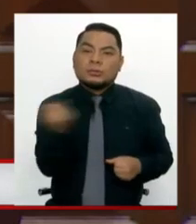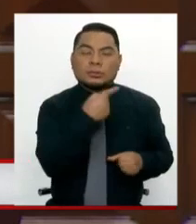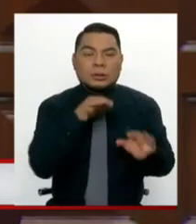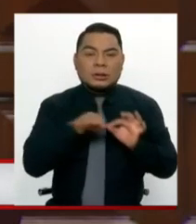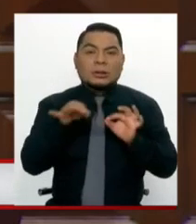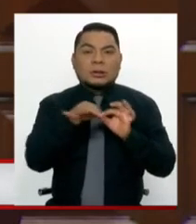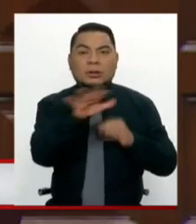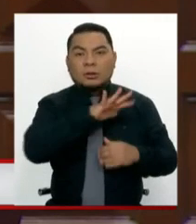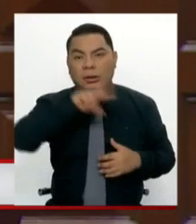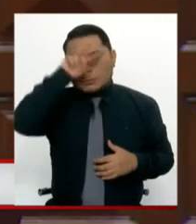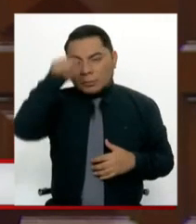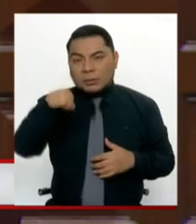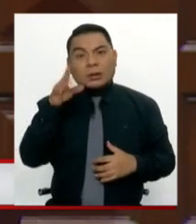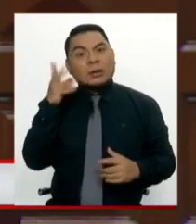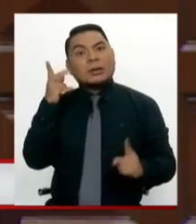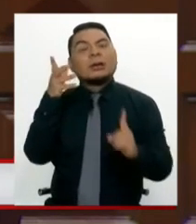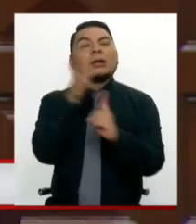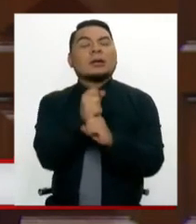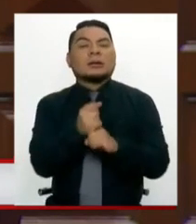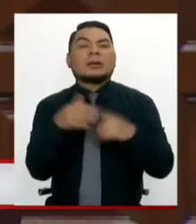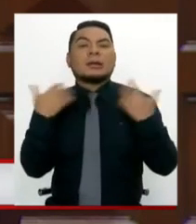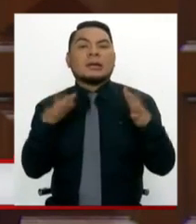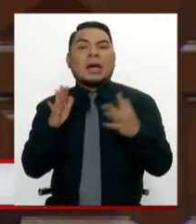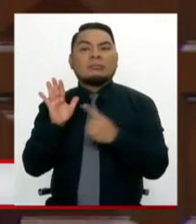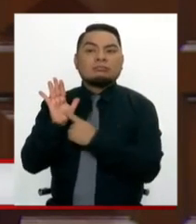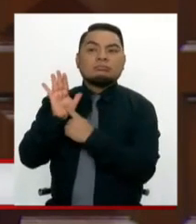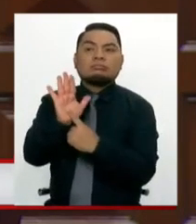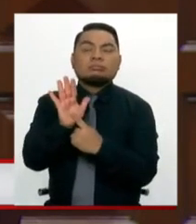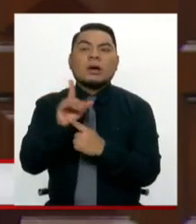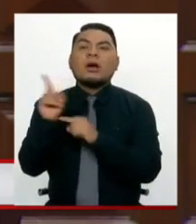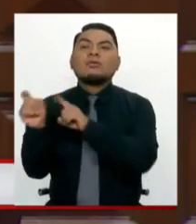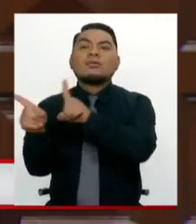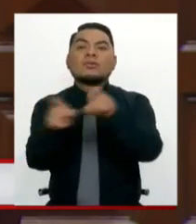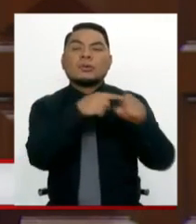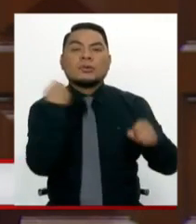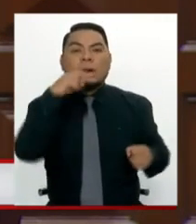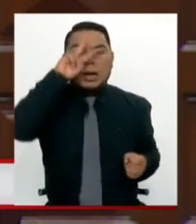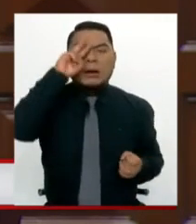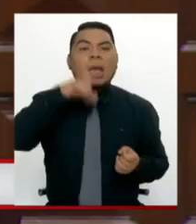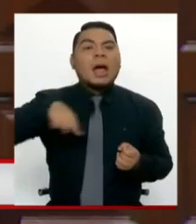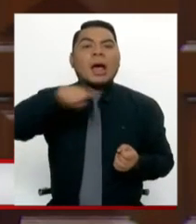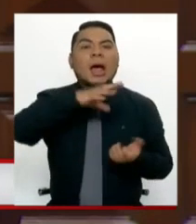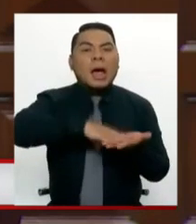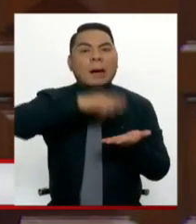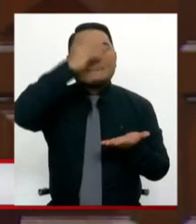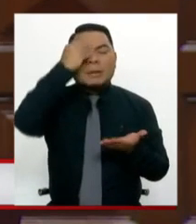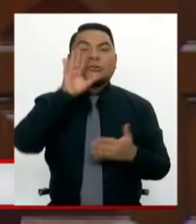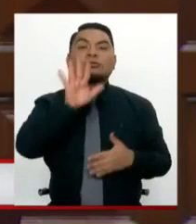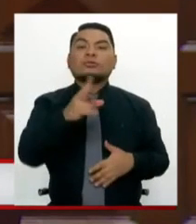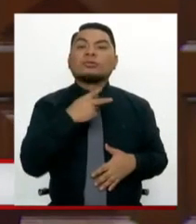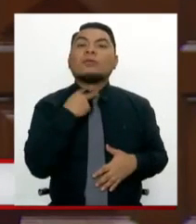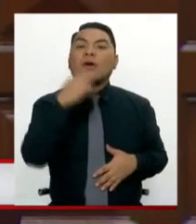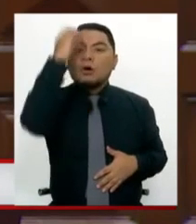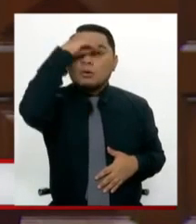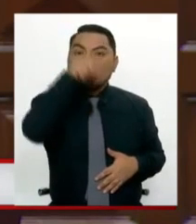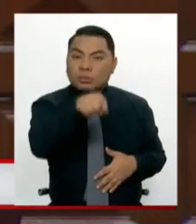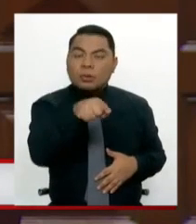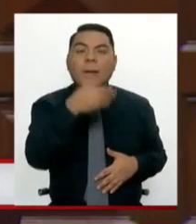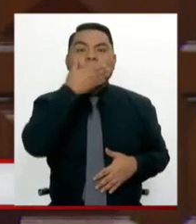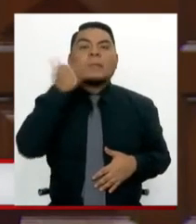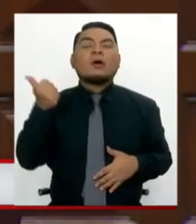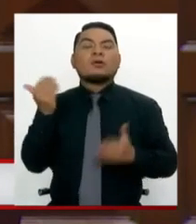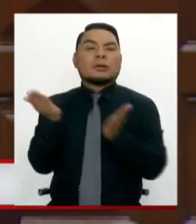país. Para lograrlo, se ha lanzado la Consulta Nacional de Aprendizaje, Tu Voz para una Mejor